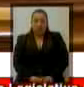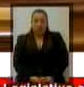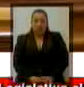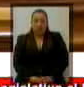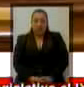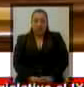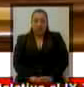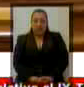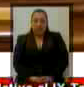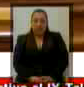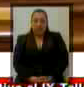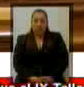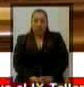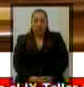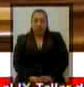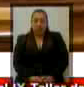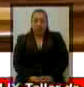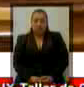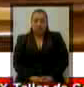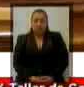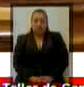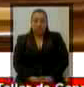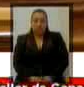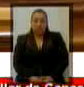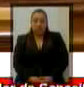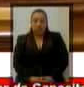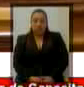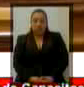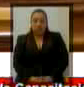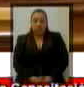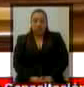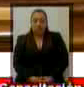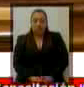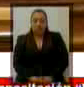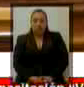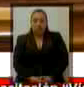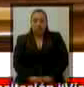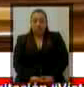que perdió. Uno que ganó y otro que perdió.